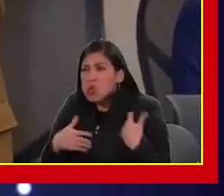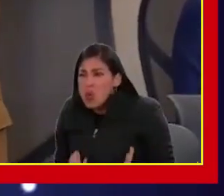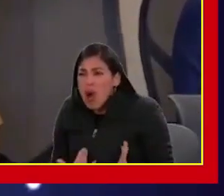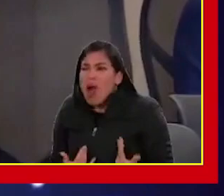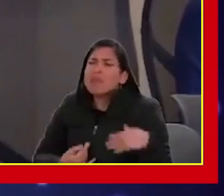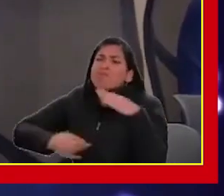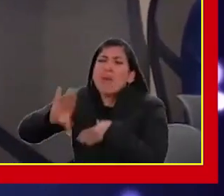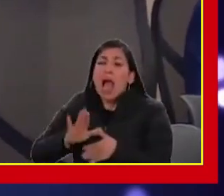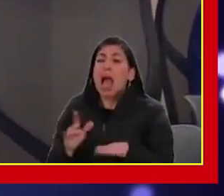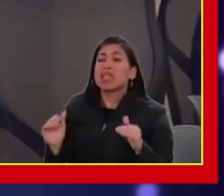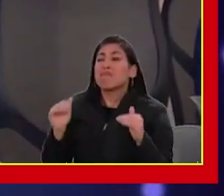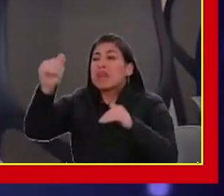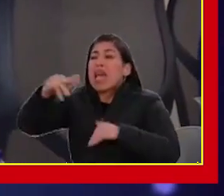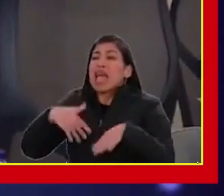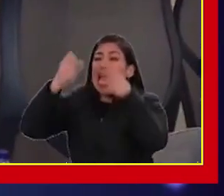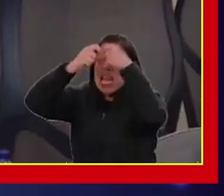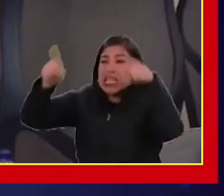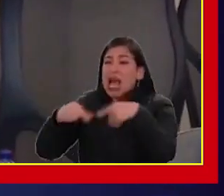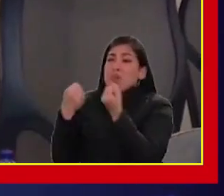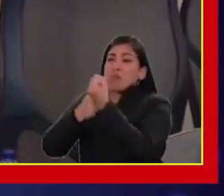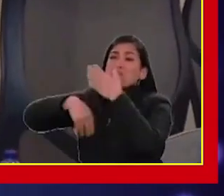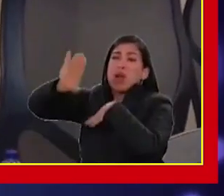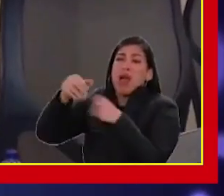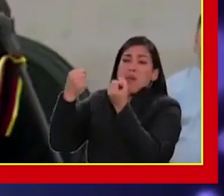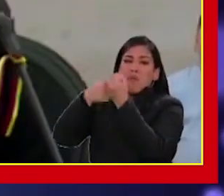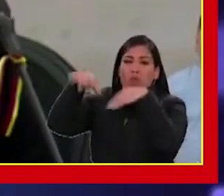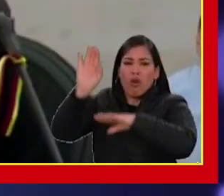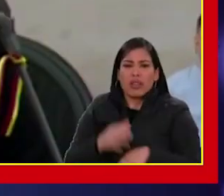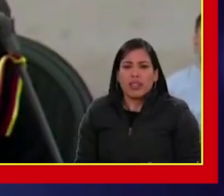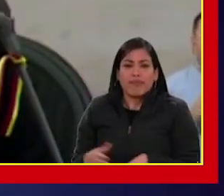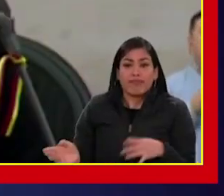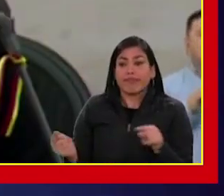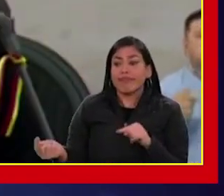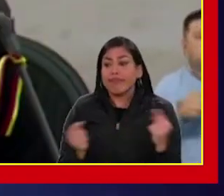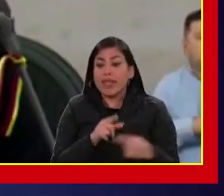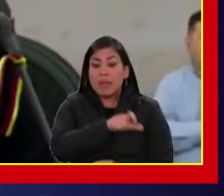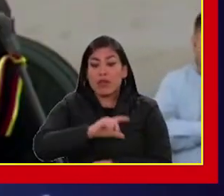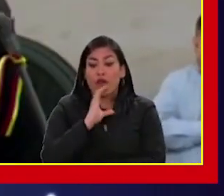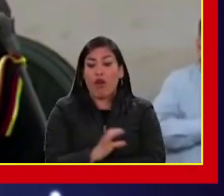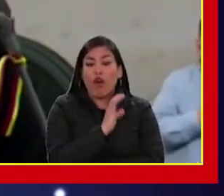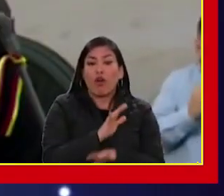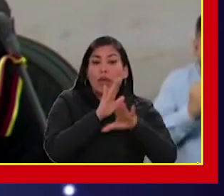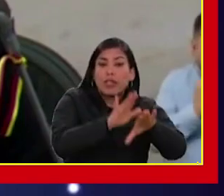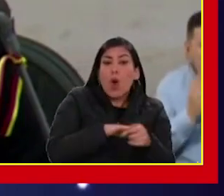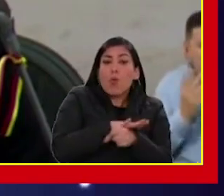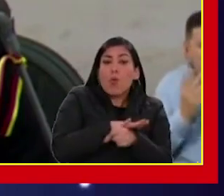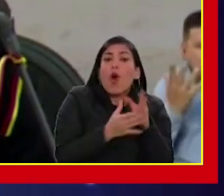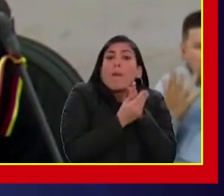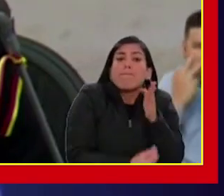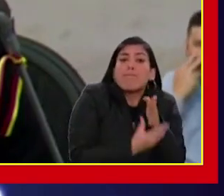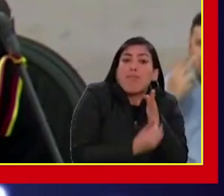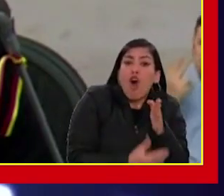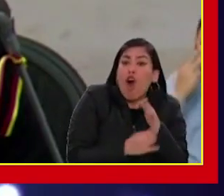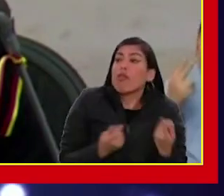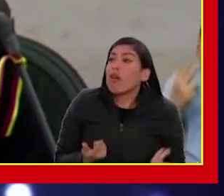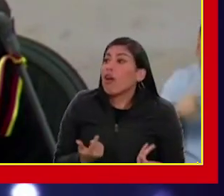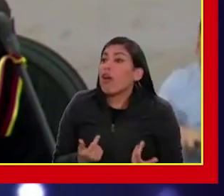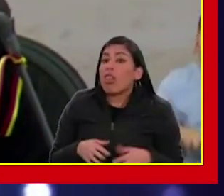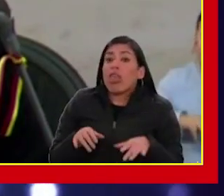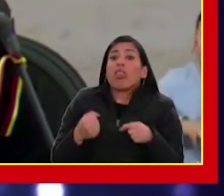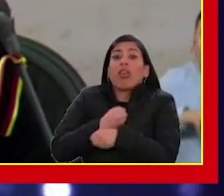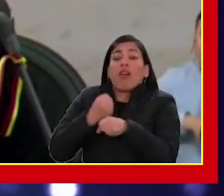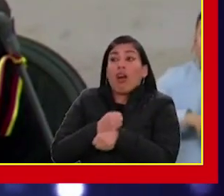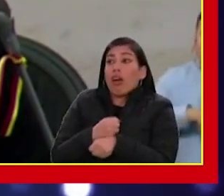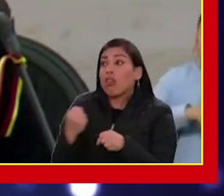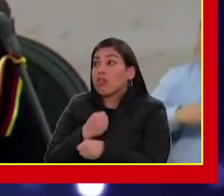las diferencias en el que todos y todas quepamos en el cual la pobreza no sea lo común sino la dignidad humana